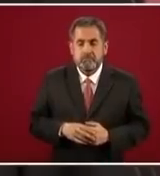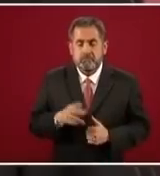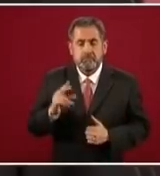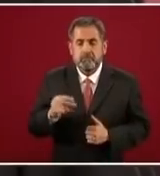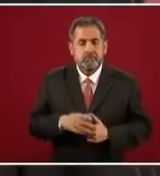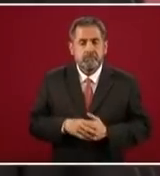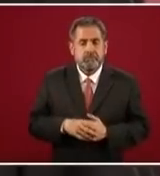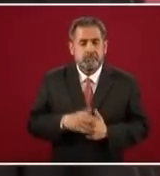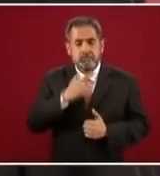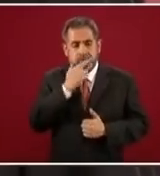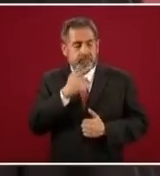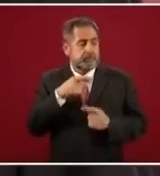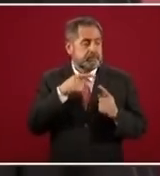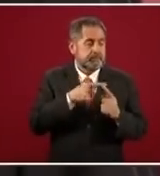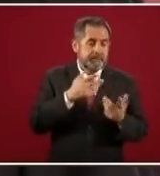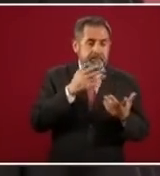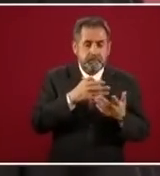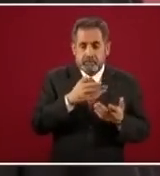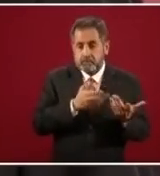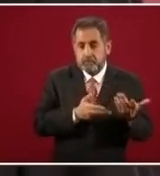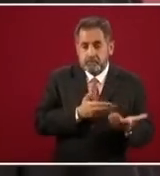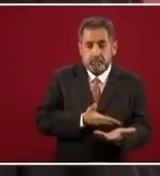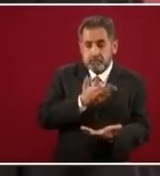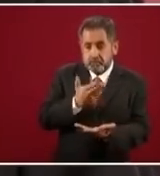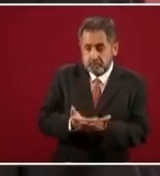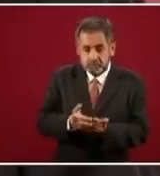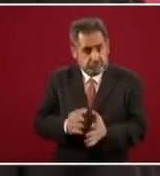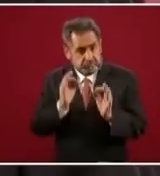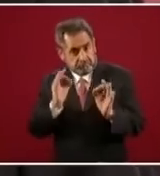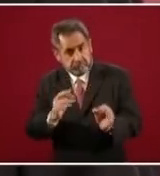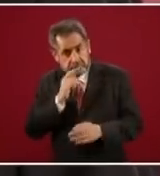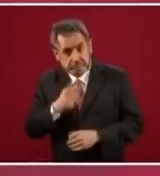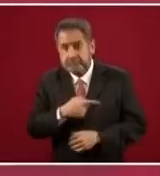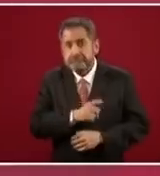Eran las mejores opciones sus propuestas.